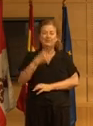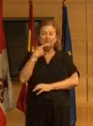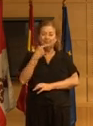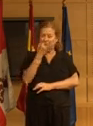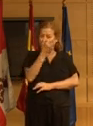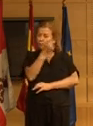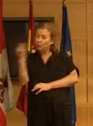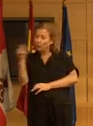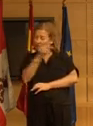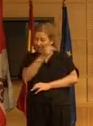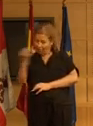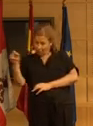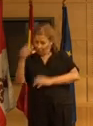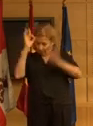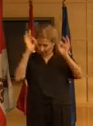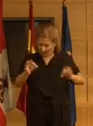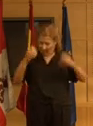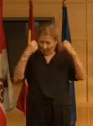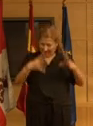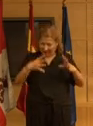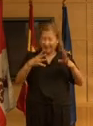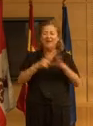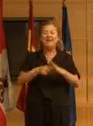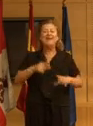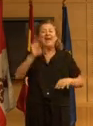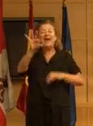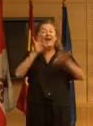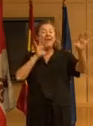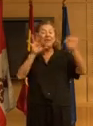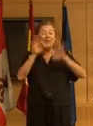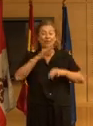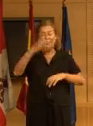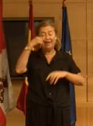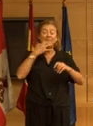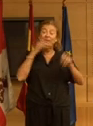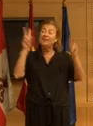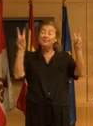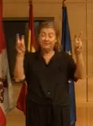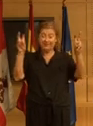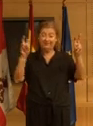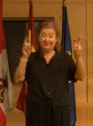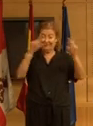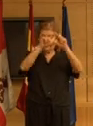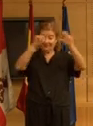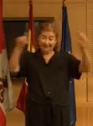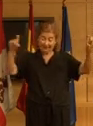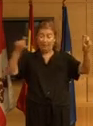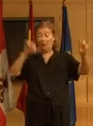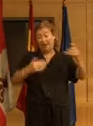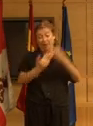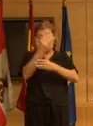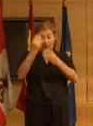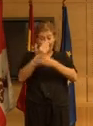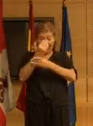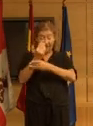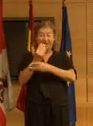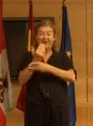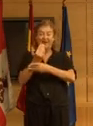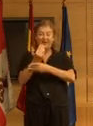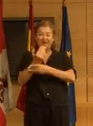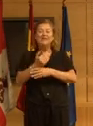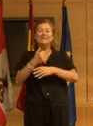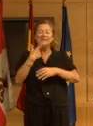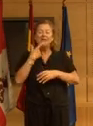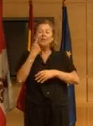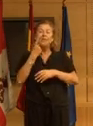subrayando el acierto en la elección del propio título de del simposio,